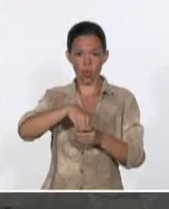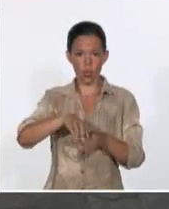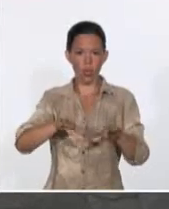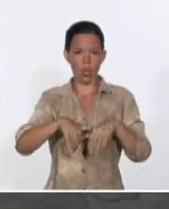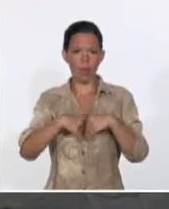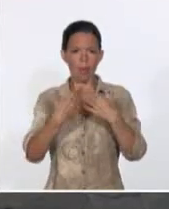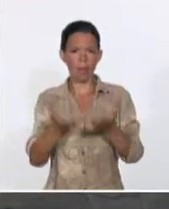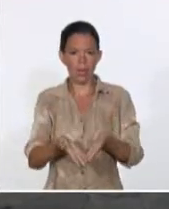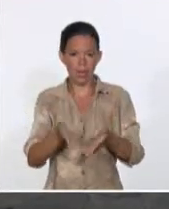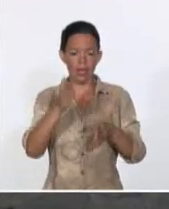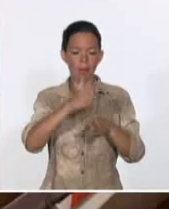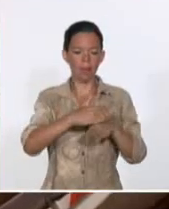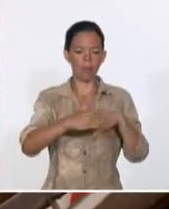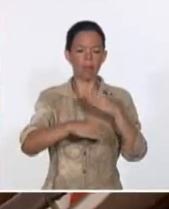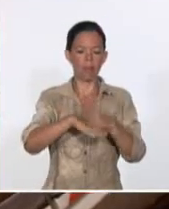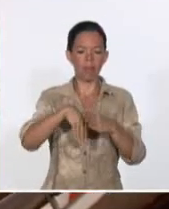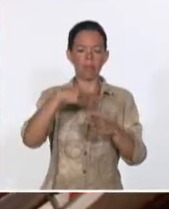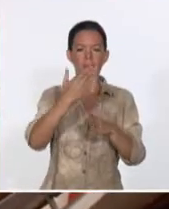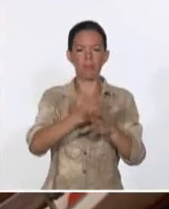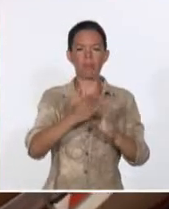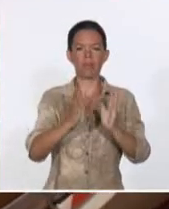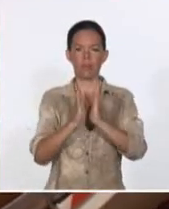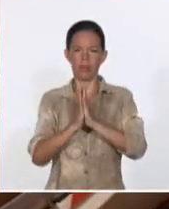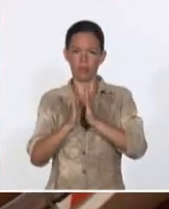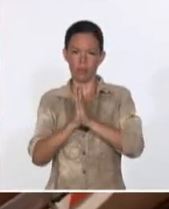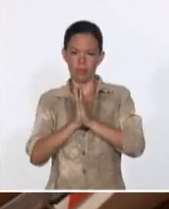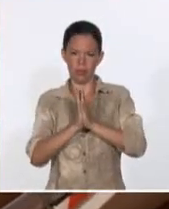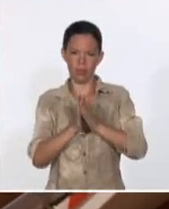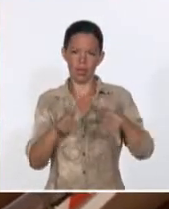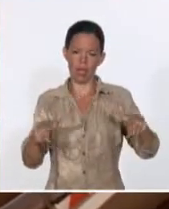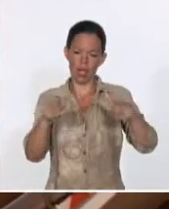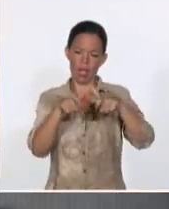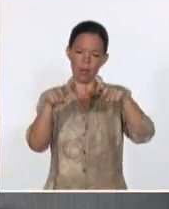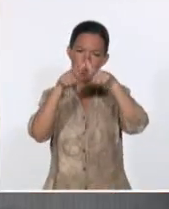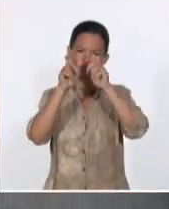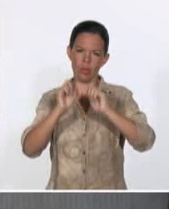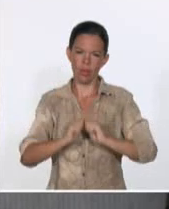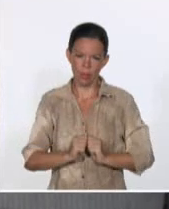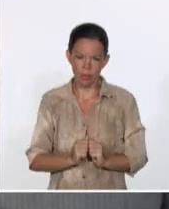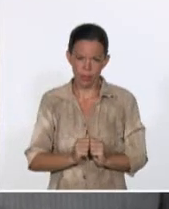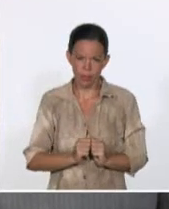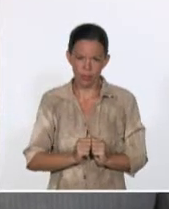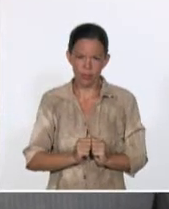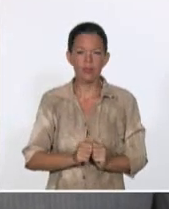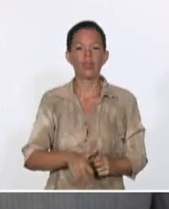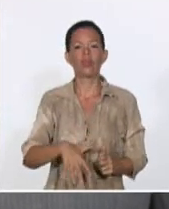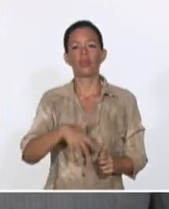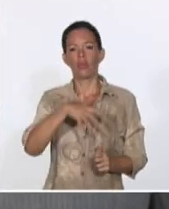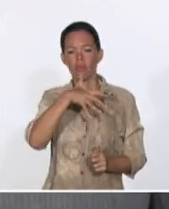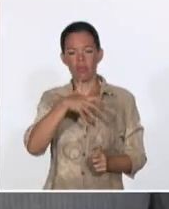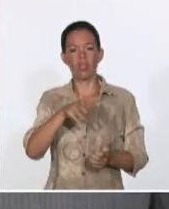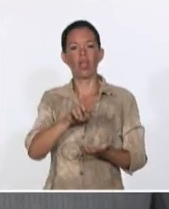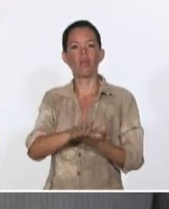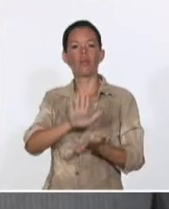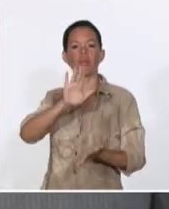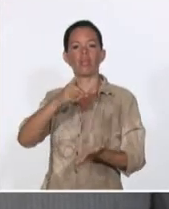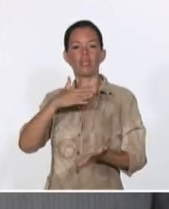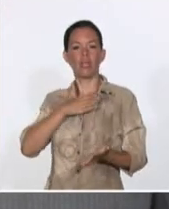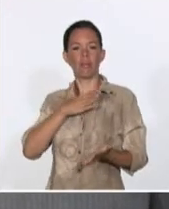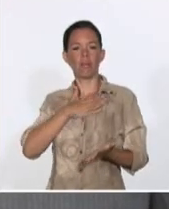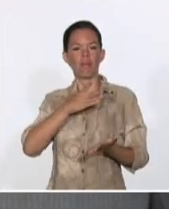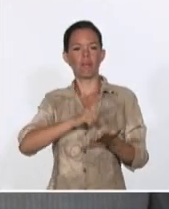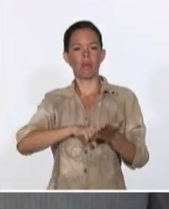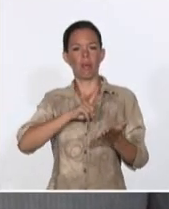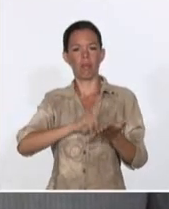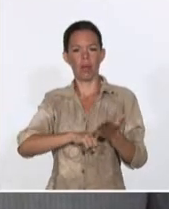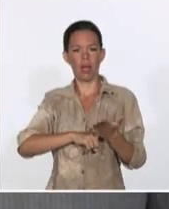construcción de la capilla del hombre. Y él le prometió en vida a mi padre que él